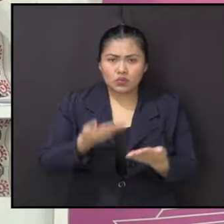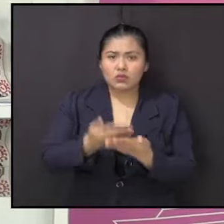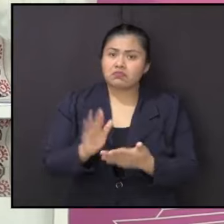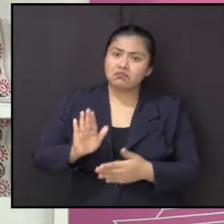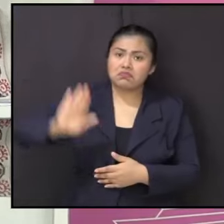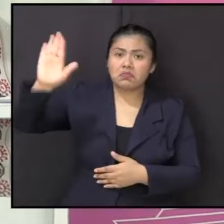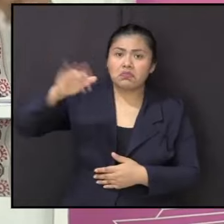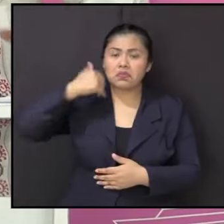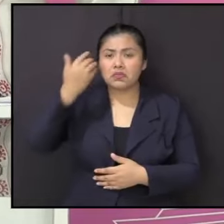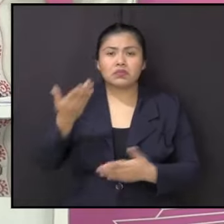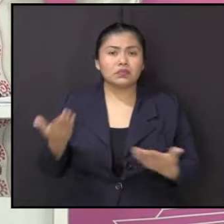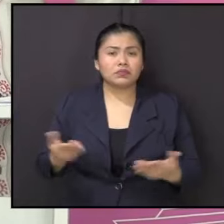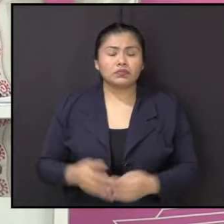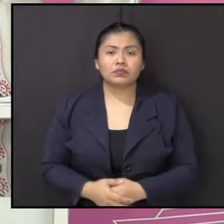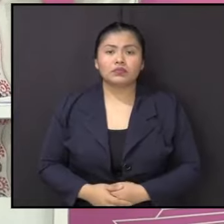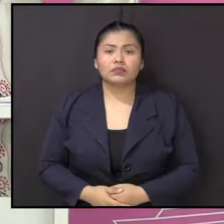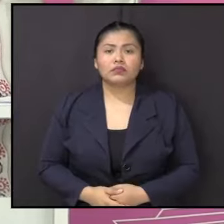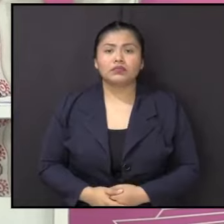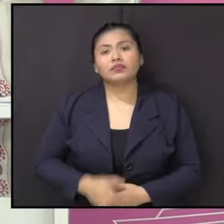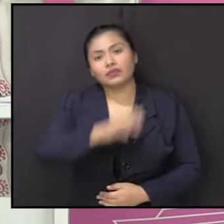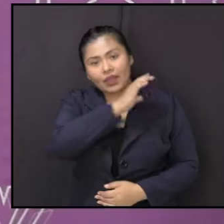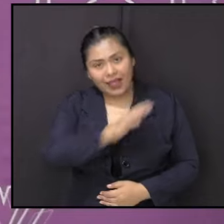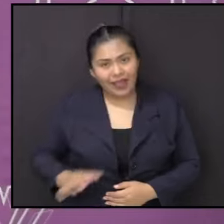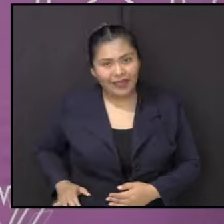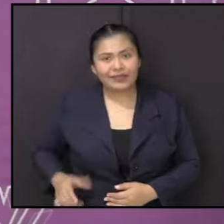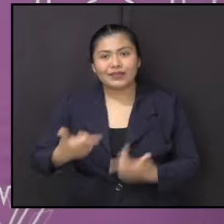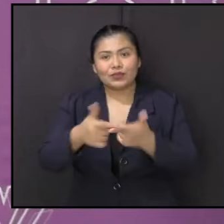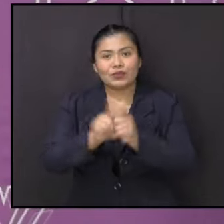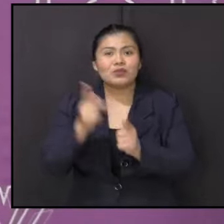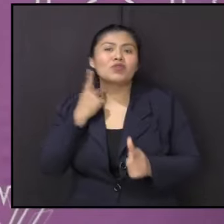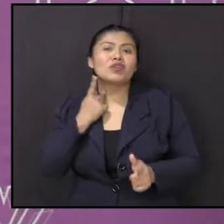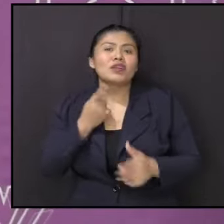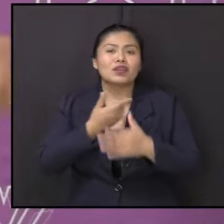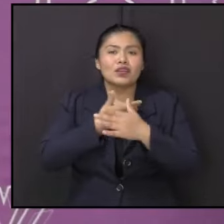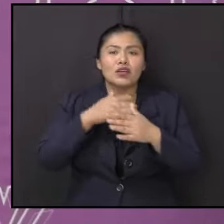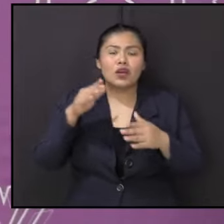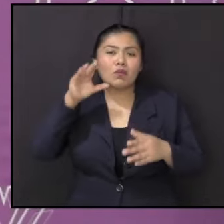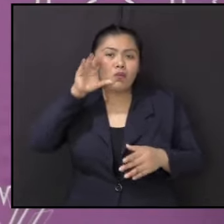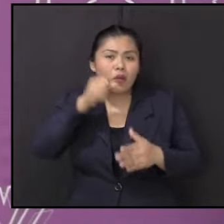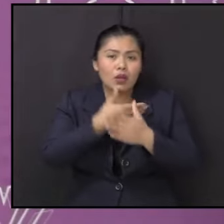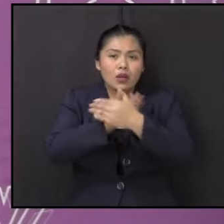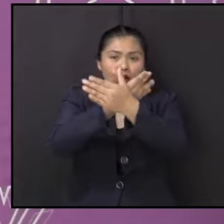mano para contestar? Adelante, candidata de Movimiento Ciudadano. Por eso, en lugar de iniciar una